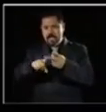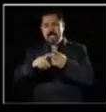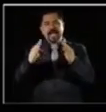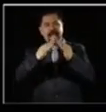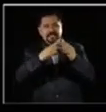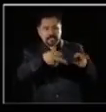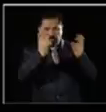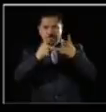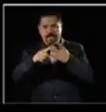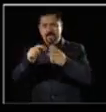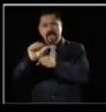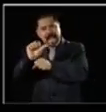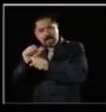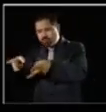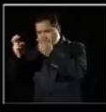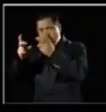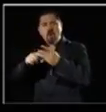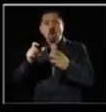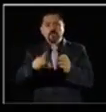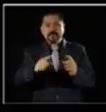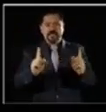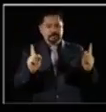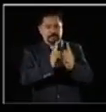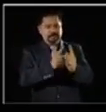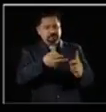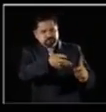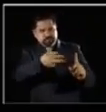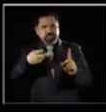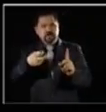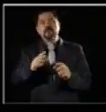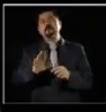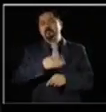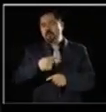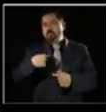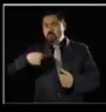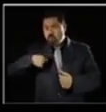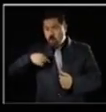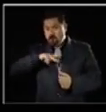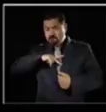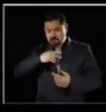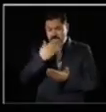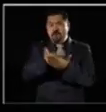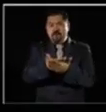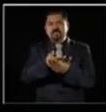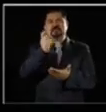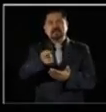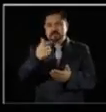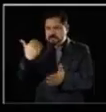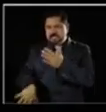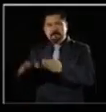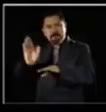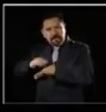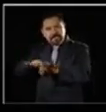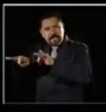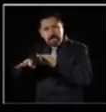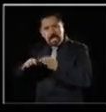casa, los robos del carro, los asaltos en la calle. En ese sentido, yo propongo que empleos, oportunidades de